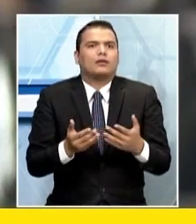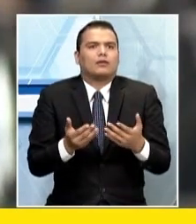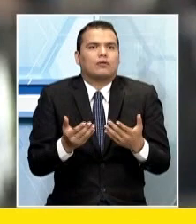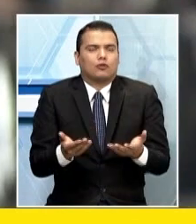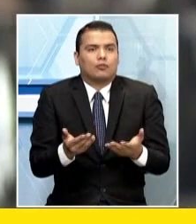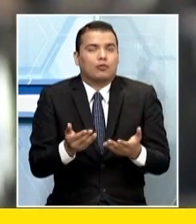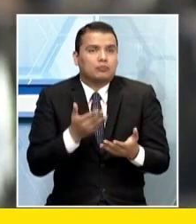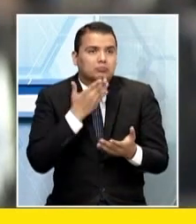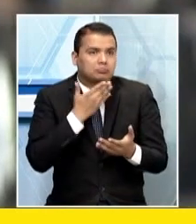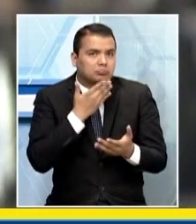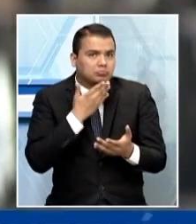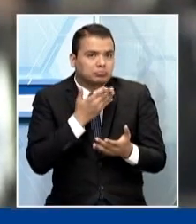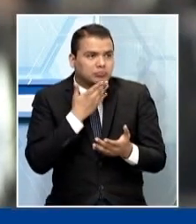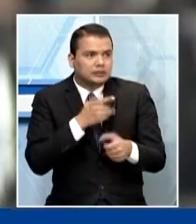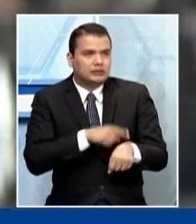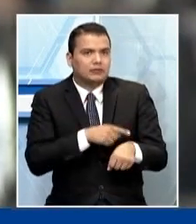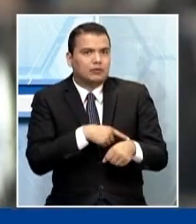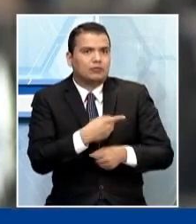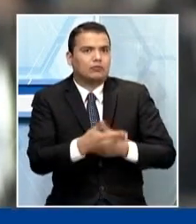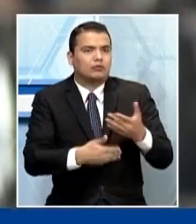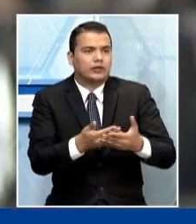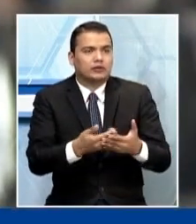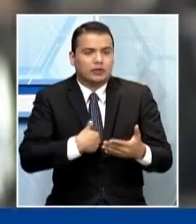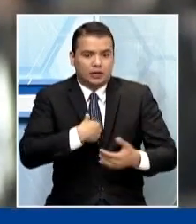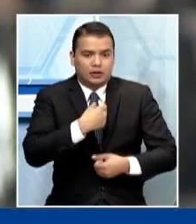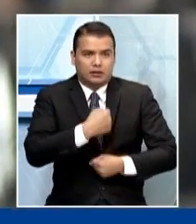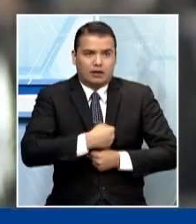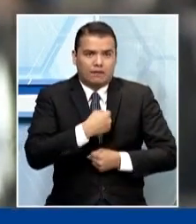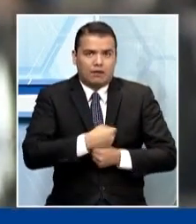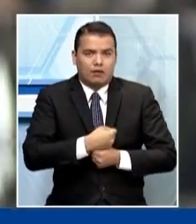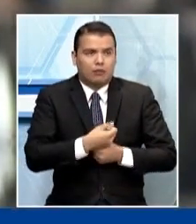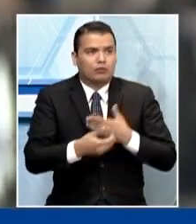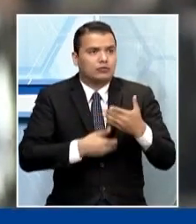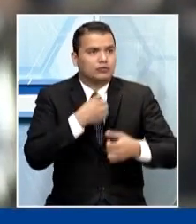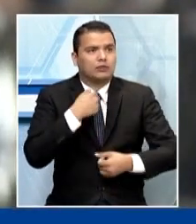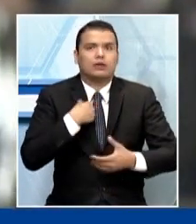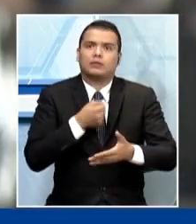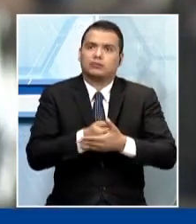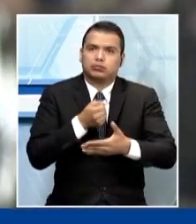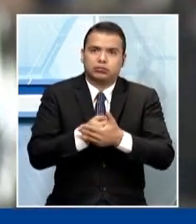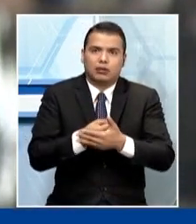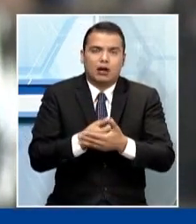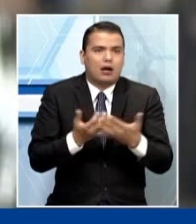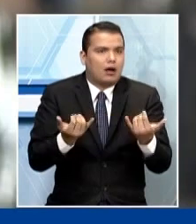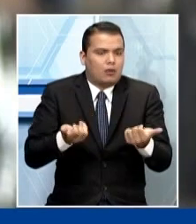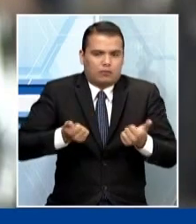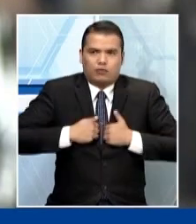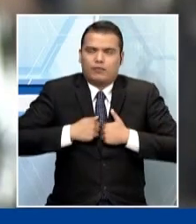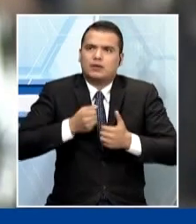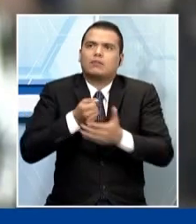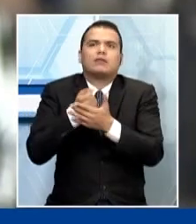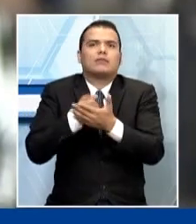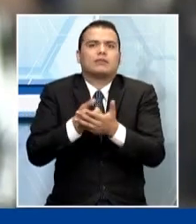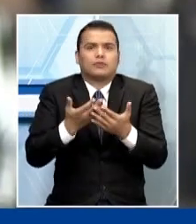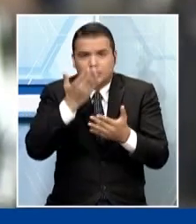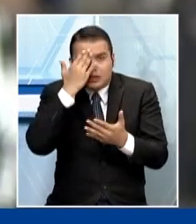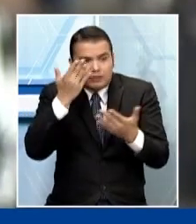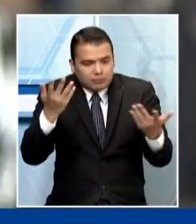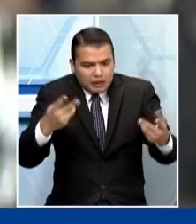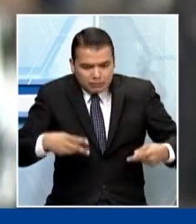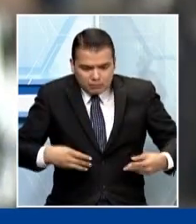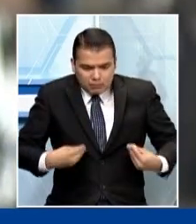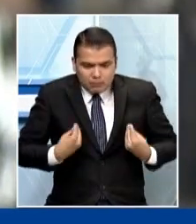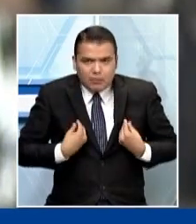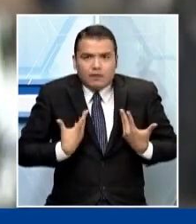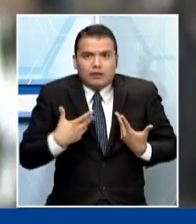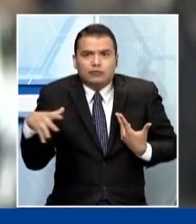tienen la opción que hemos tenido algunos de estar de este lado, hemos decidido optar por la vida, porque creemos que tiene más sentido la vida,